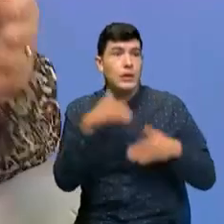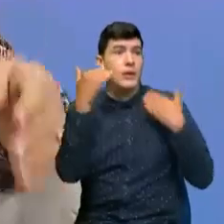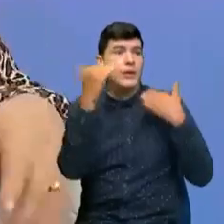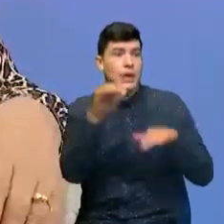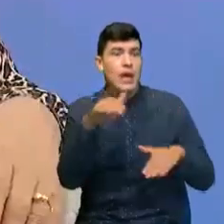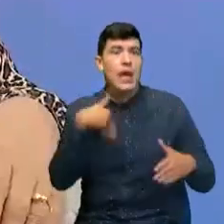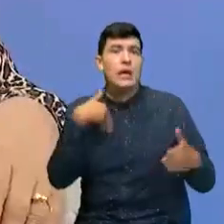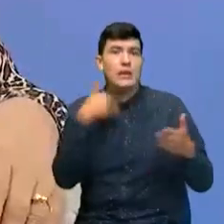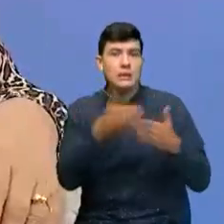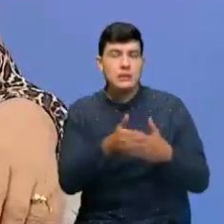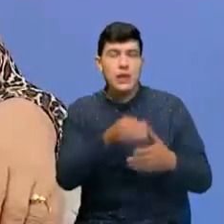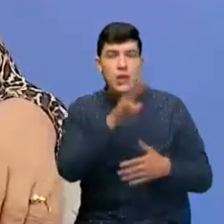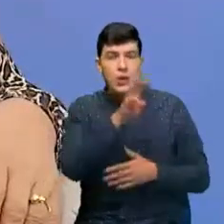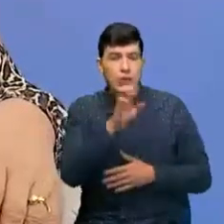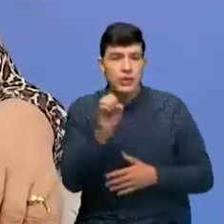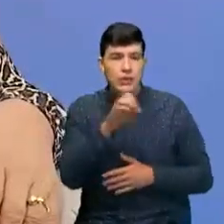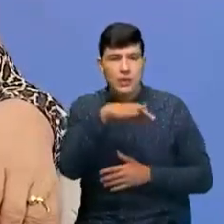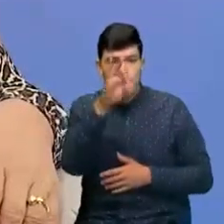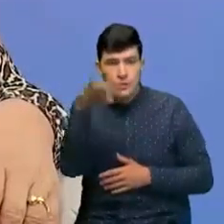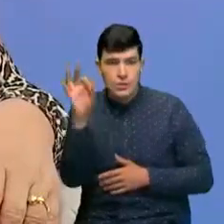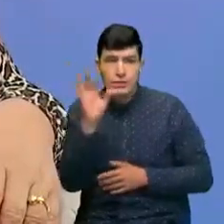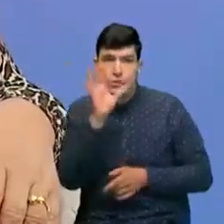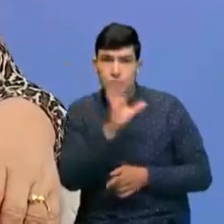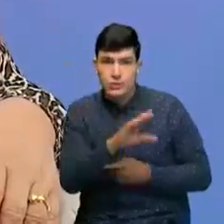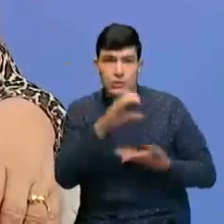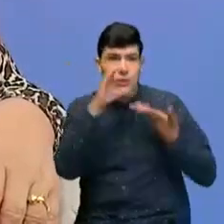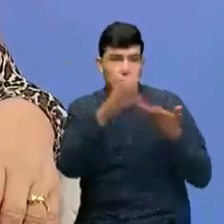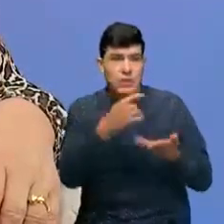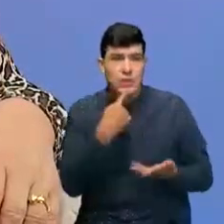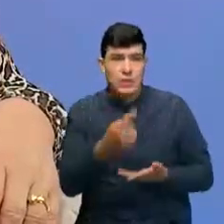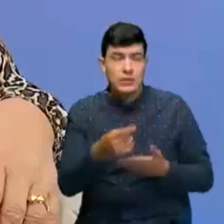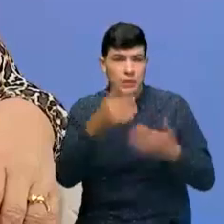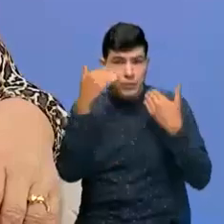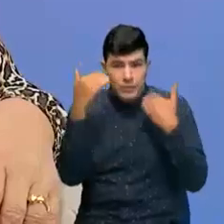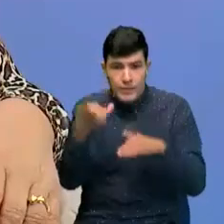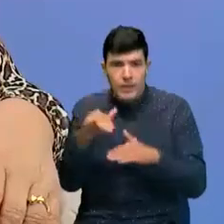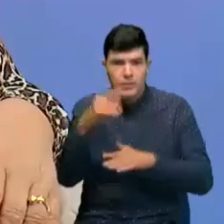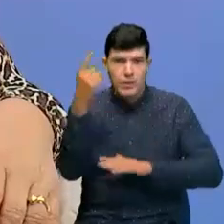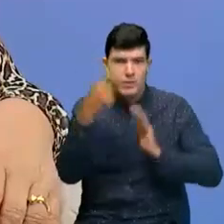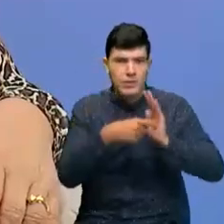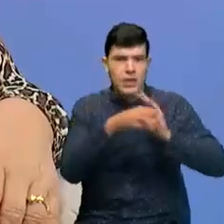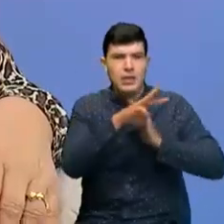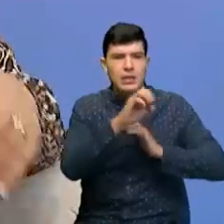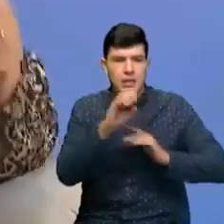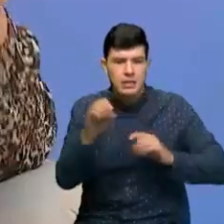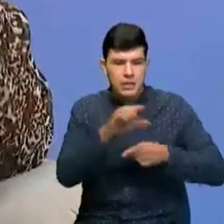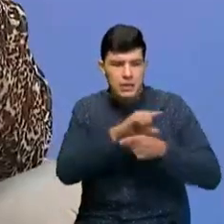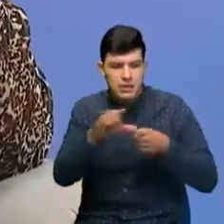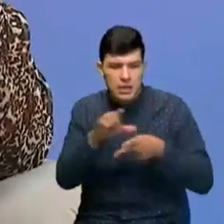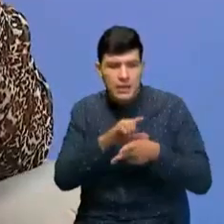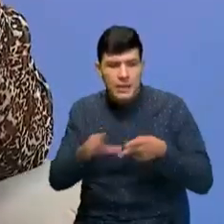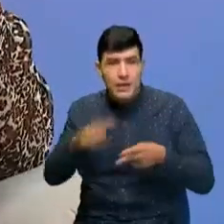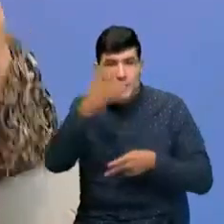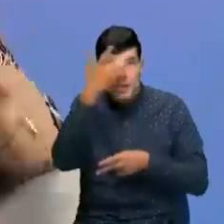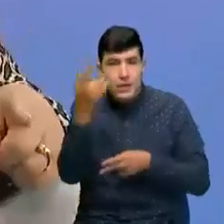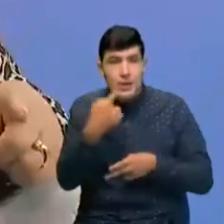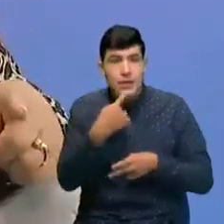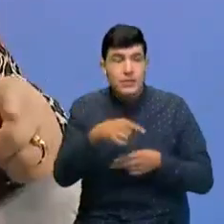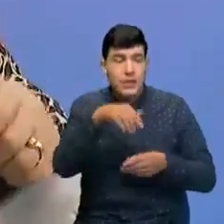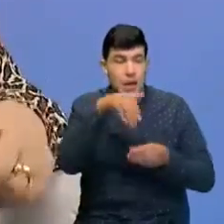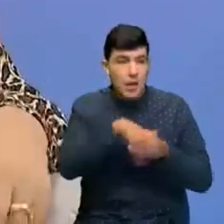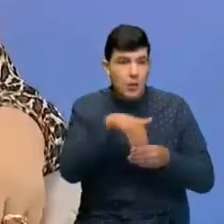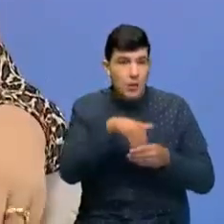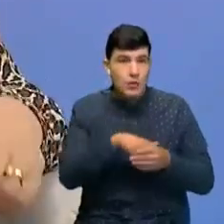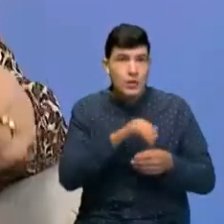monto porcentual hasta un 80% y con un mínimo de 1.300 semanas. ¿Por qué? Porque ahorro individual